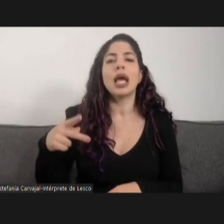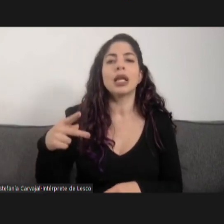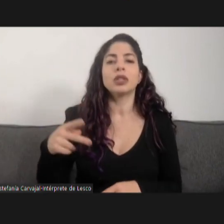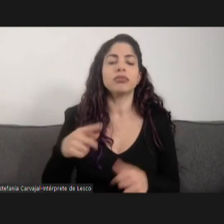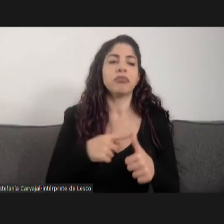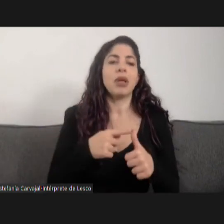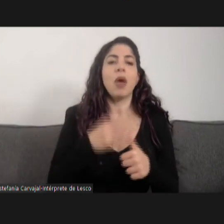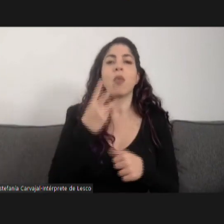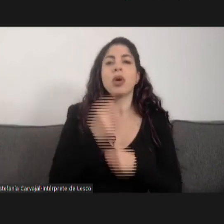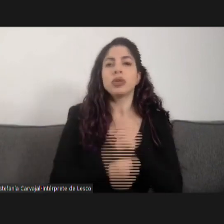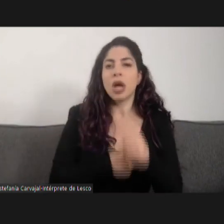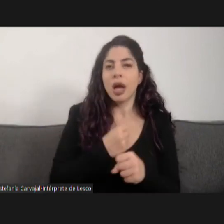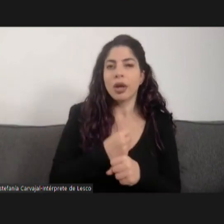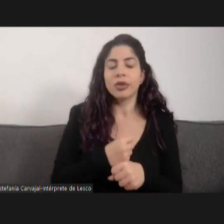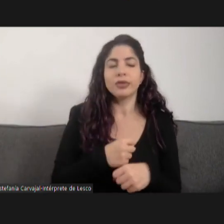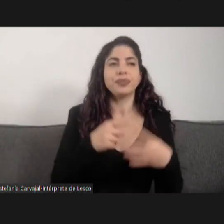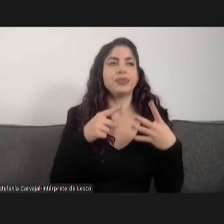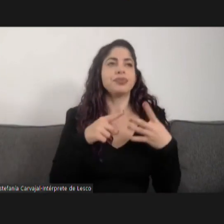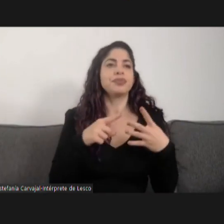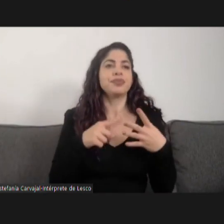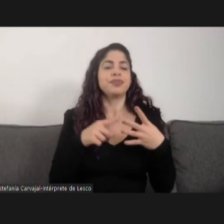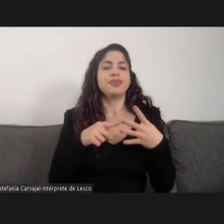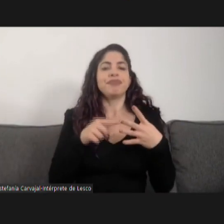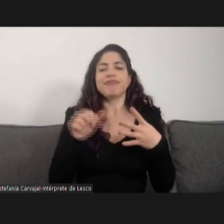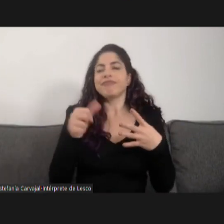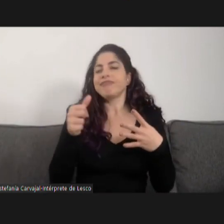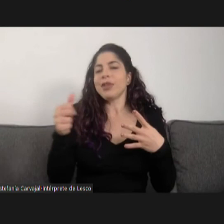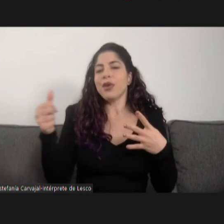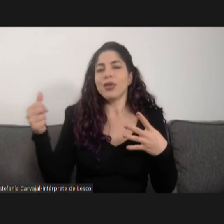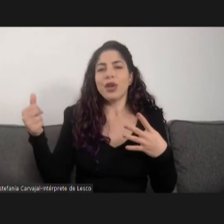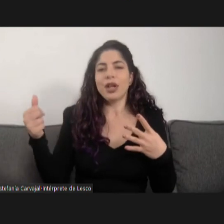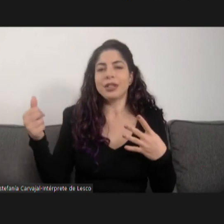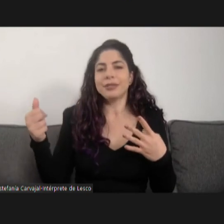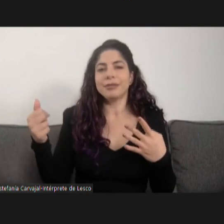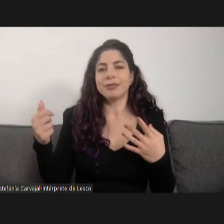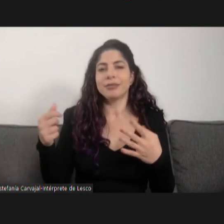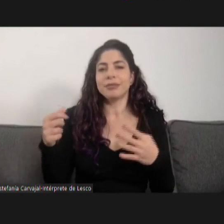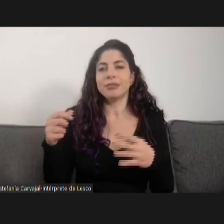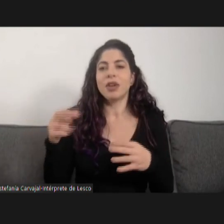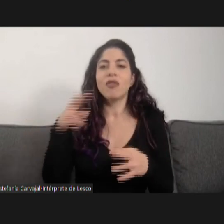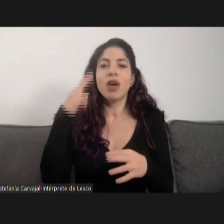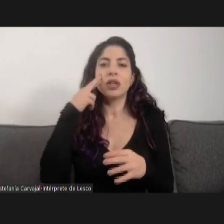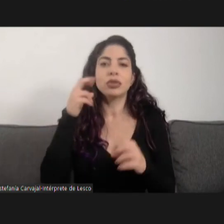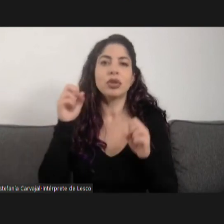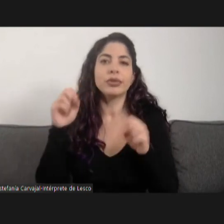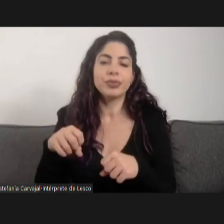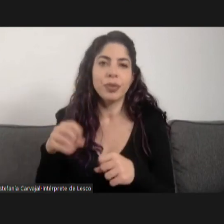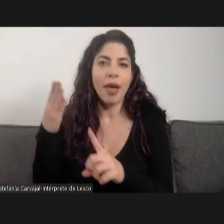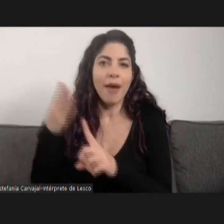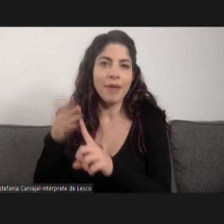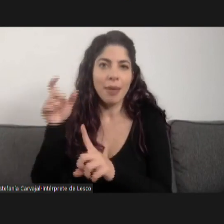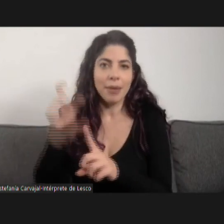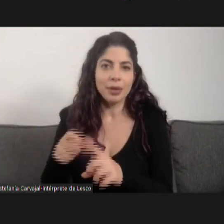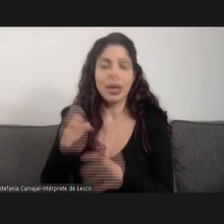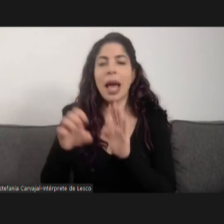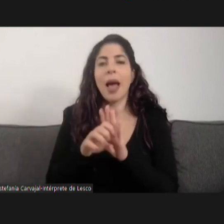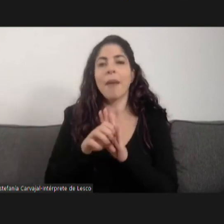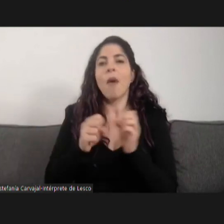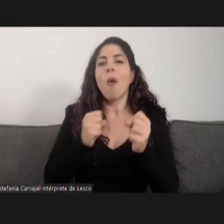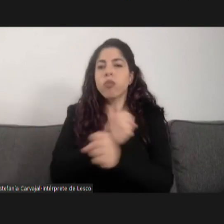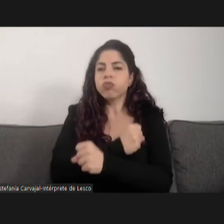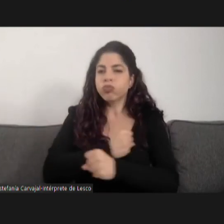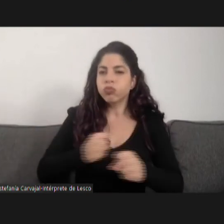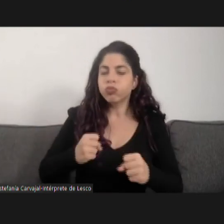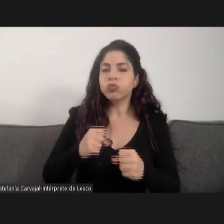edad, incluyen otras, digamos, comorbilidades que acompañan la edad, como la obesidad,